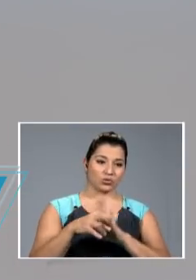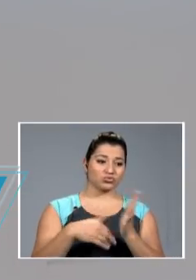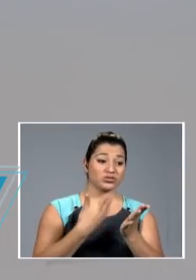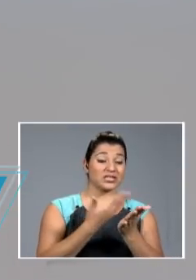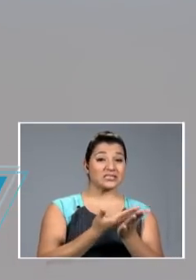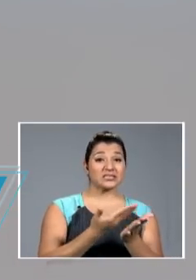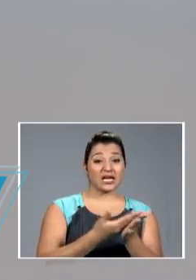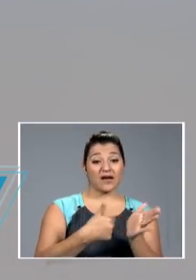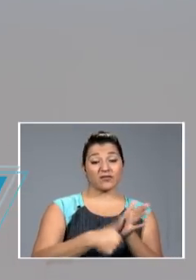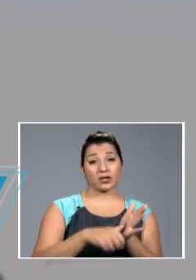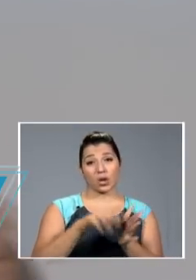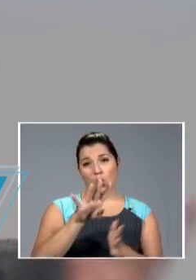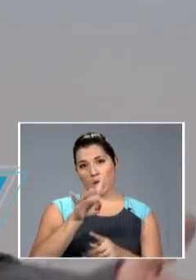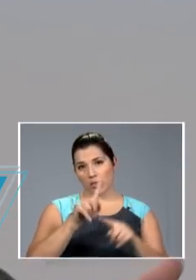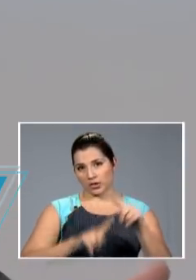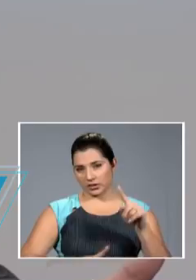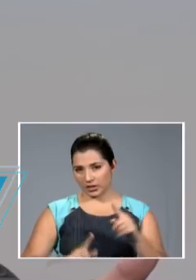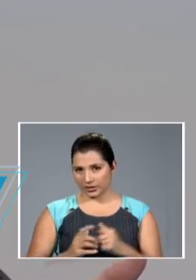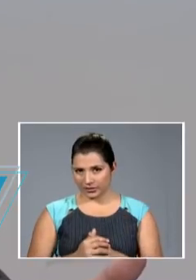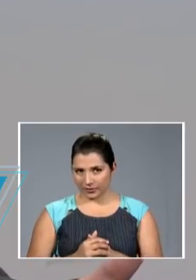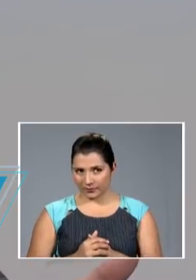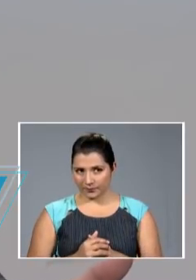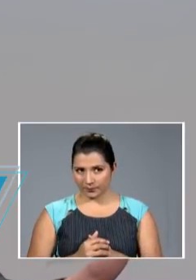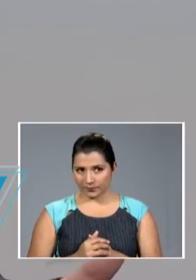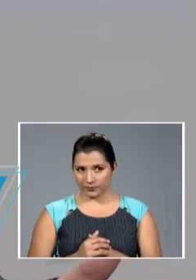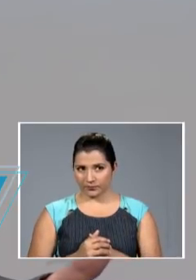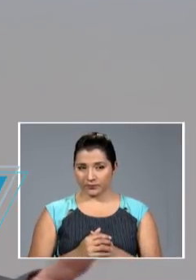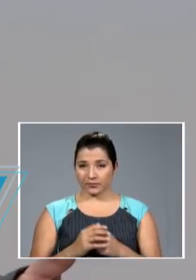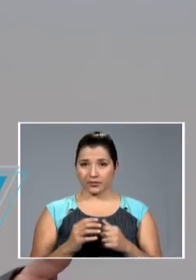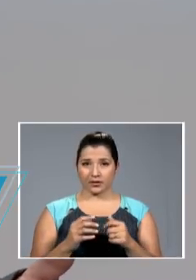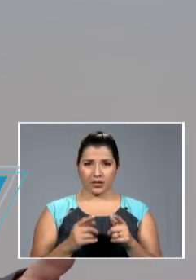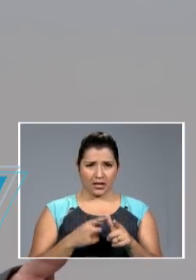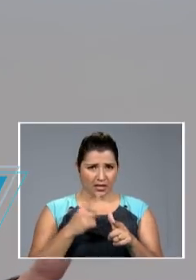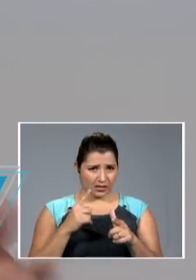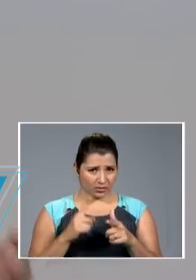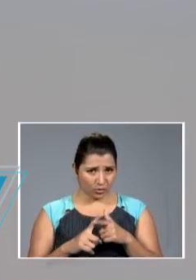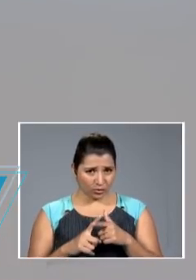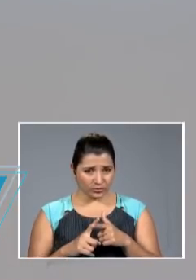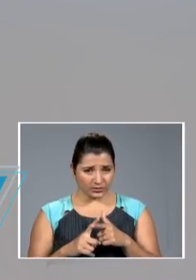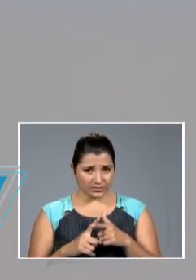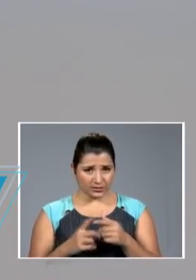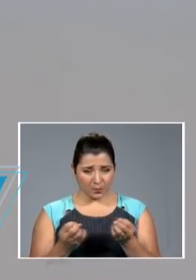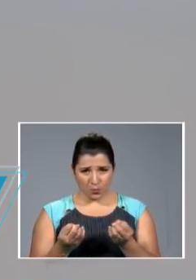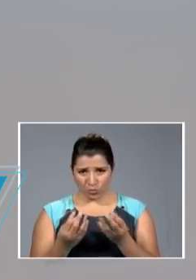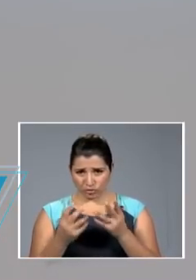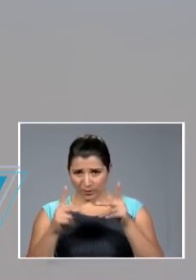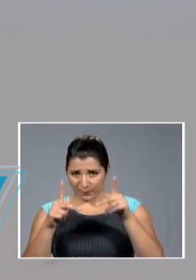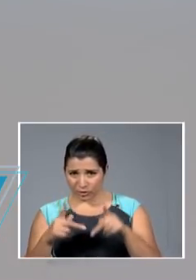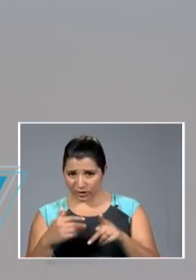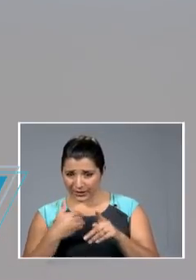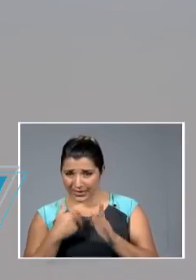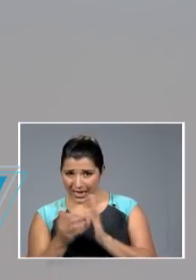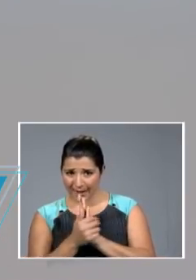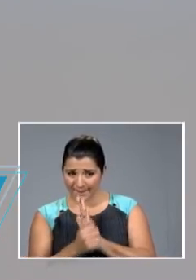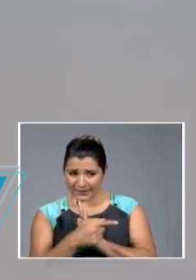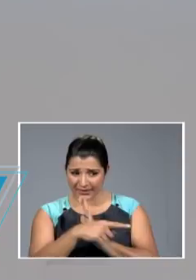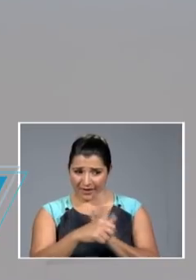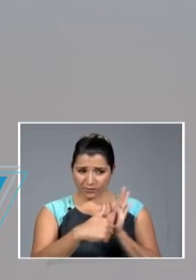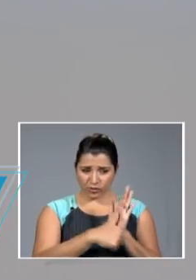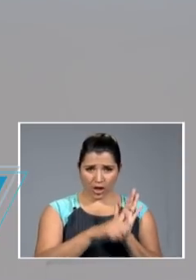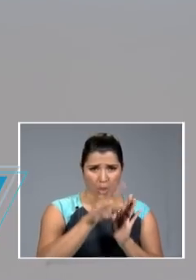las 4:30. ¿Habrá tanta gente con capacidad de ir a votar entre 4:30 y